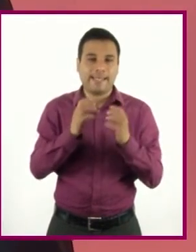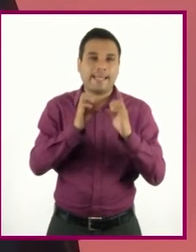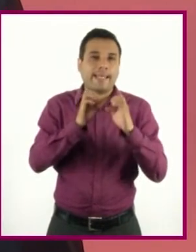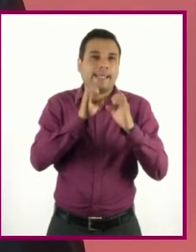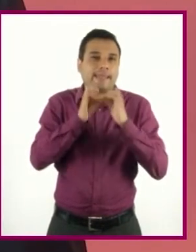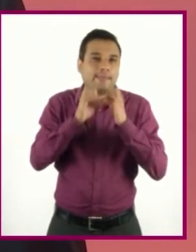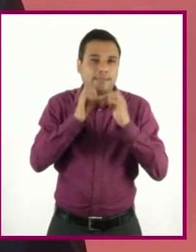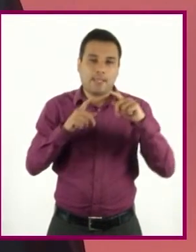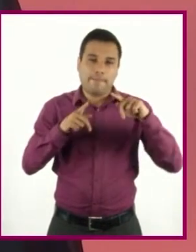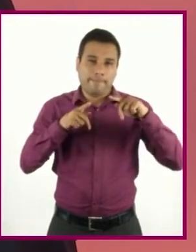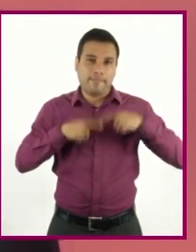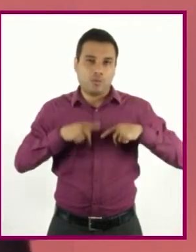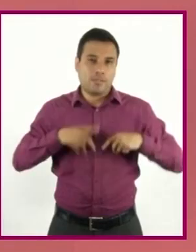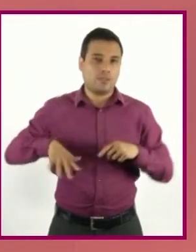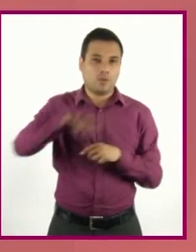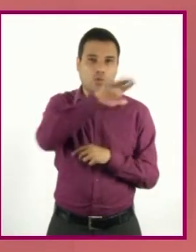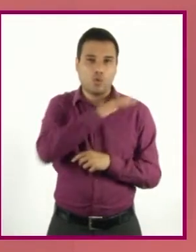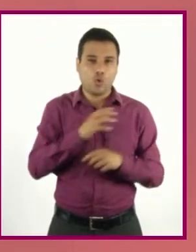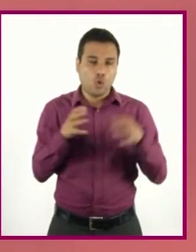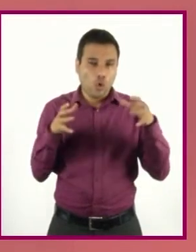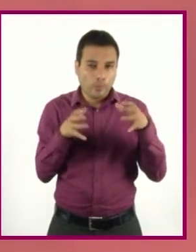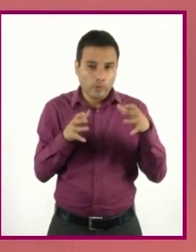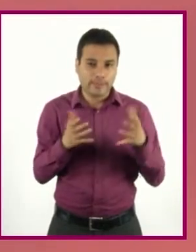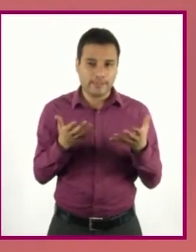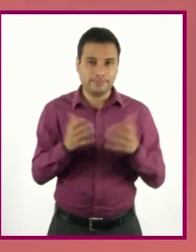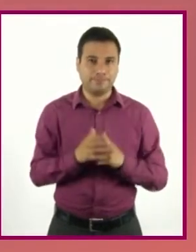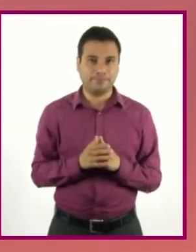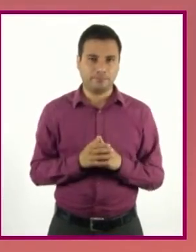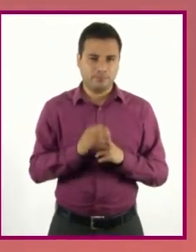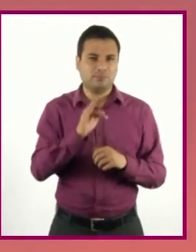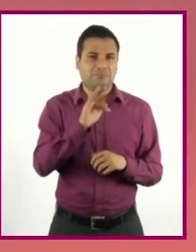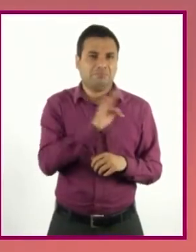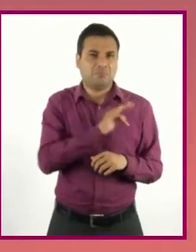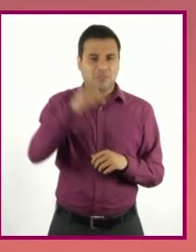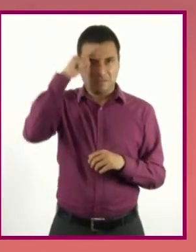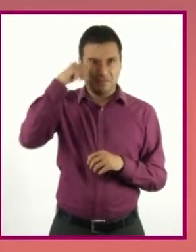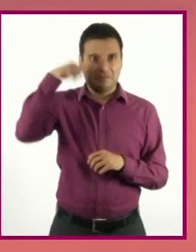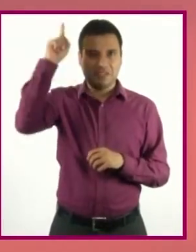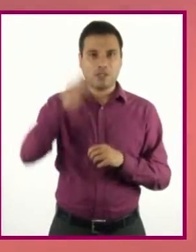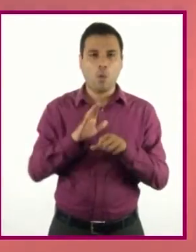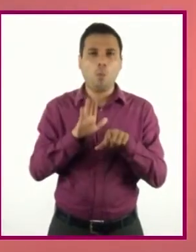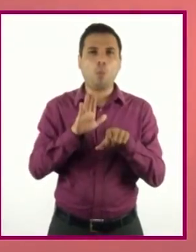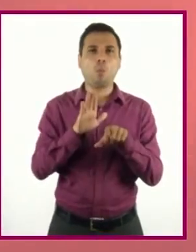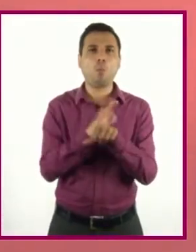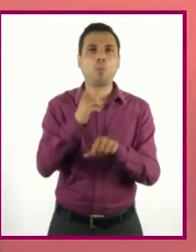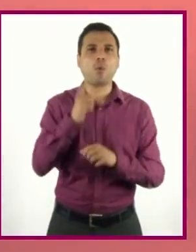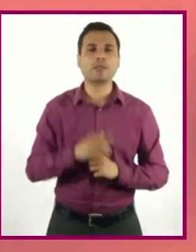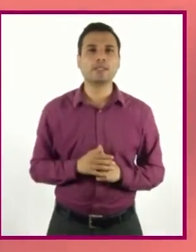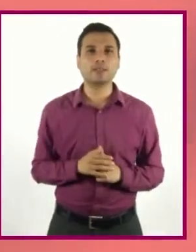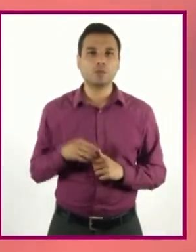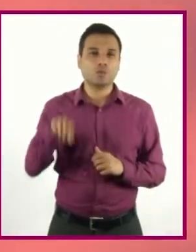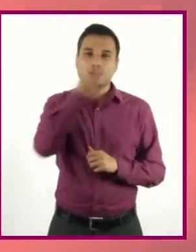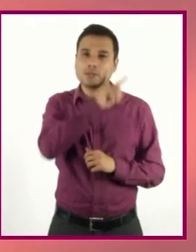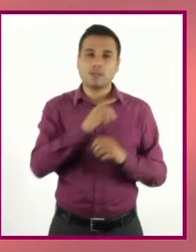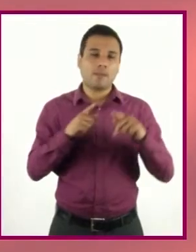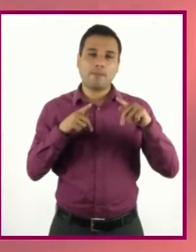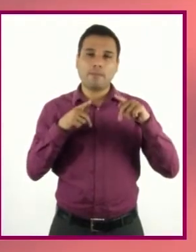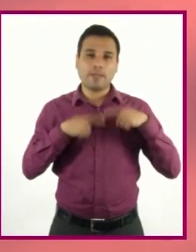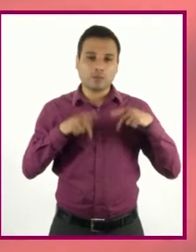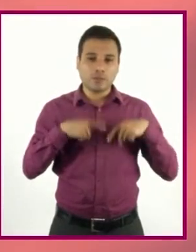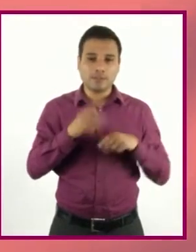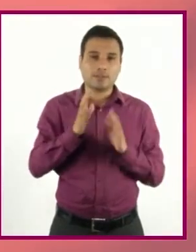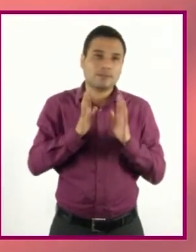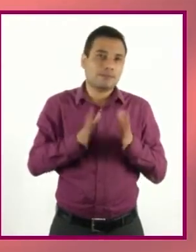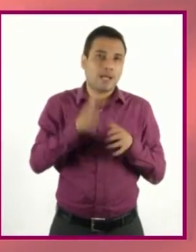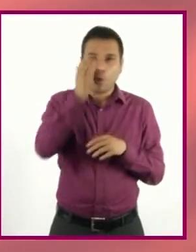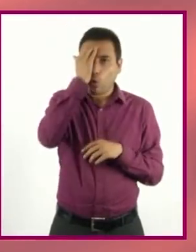las personas de su comunidad, esto puede ser más sencillo porque probablemente las conocen o están